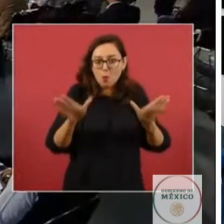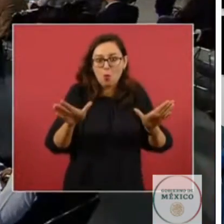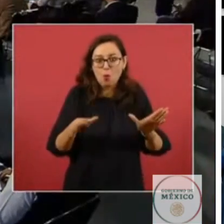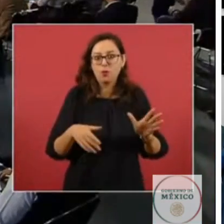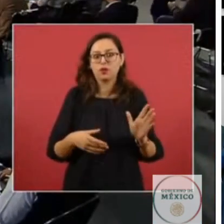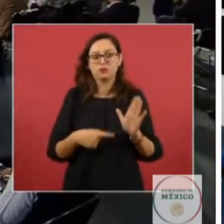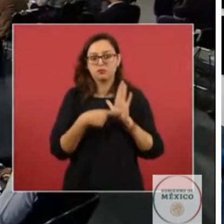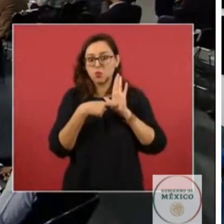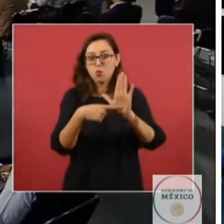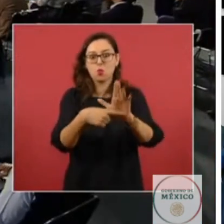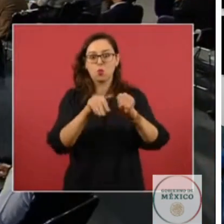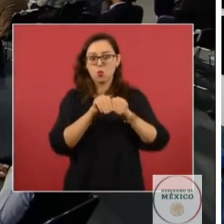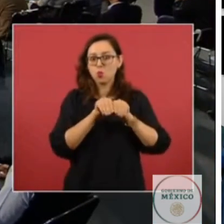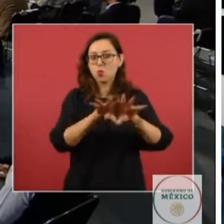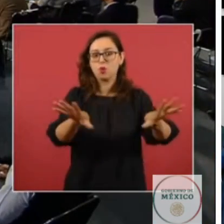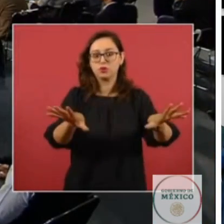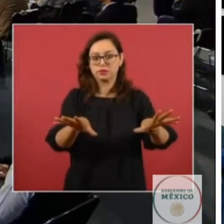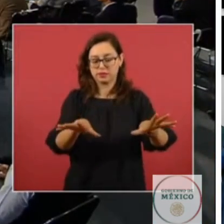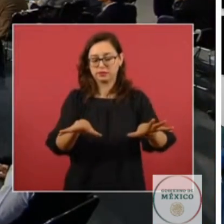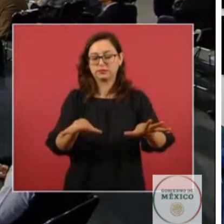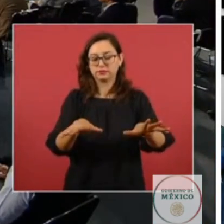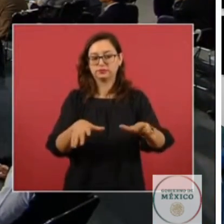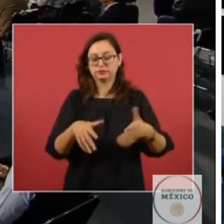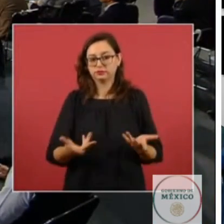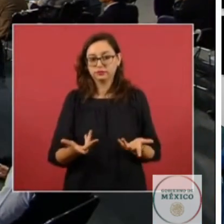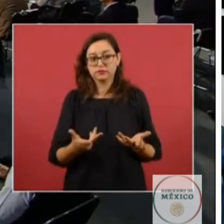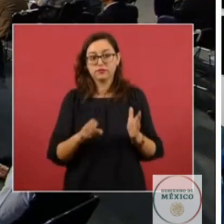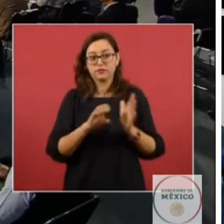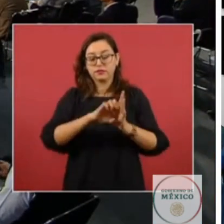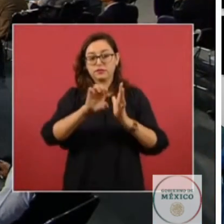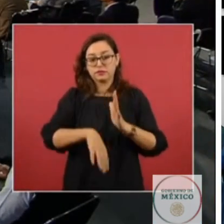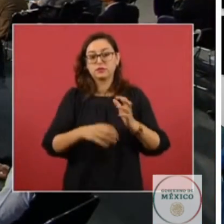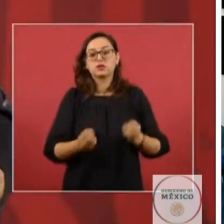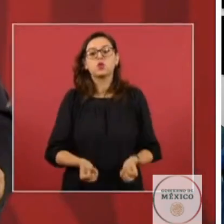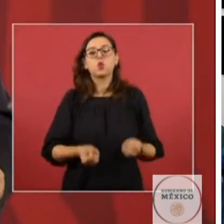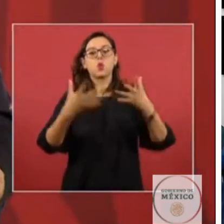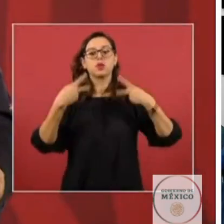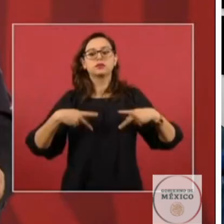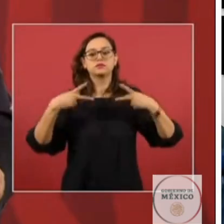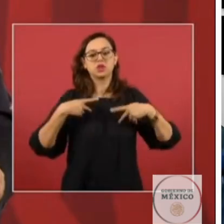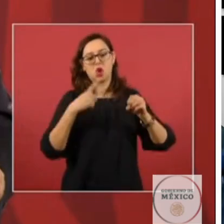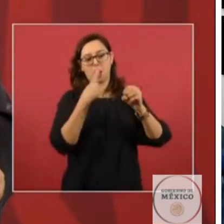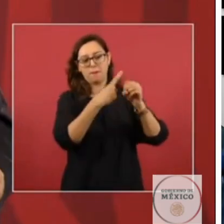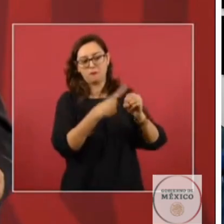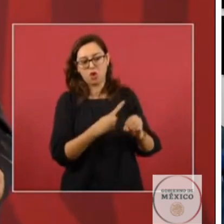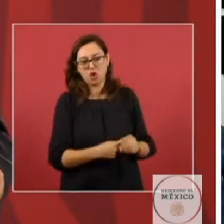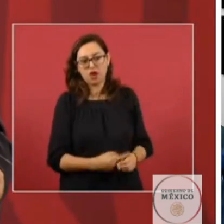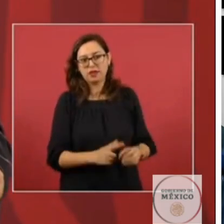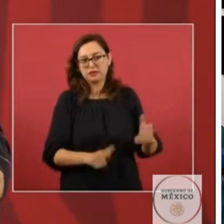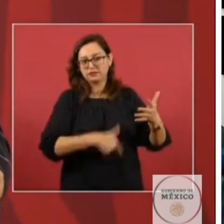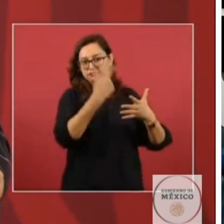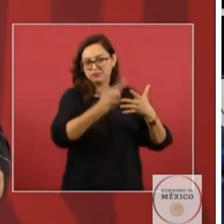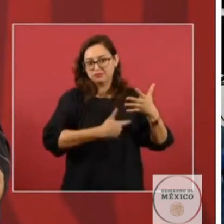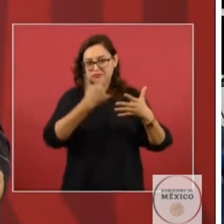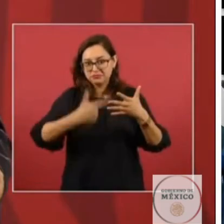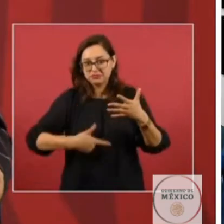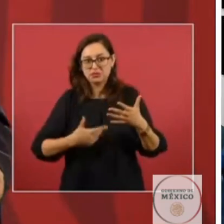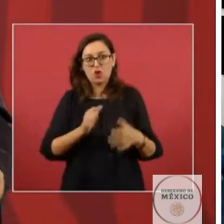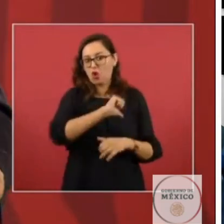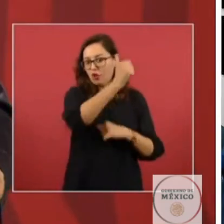transferencias millonarias que ha recibido en los últimos años. Eso es lo que informa Pablo